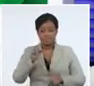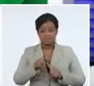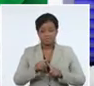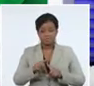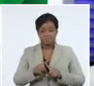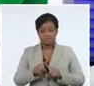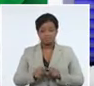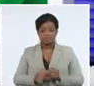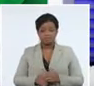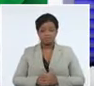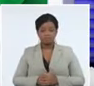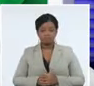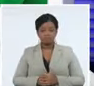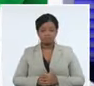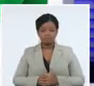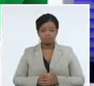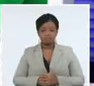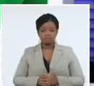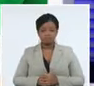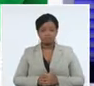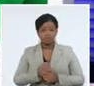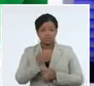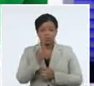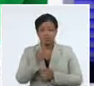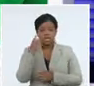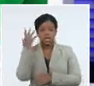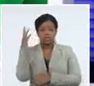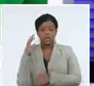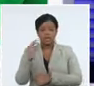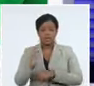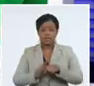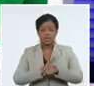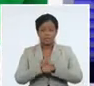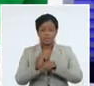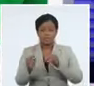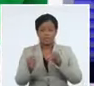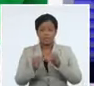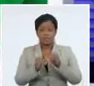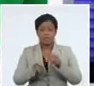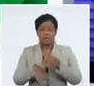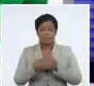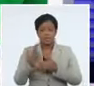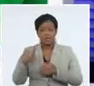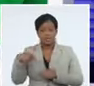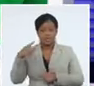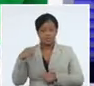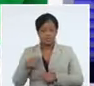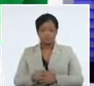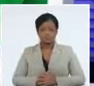fue la única extranjera diagnosticada con COVID en el día de ayer en nuestro país.